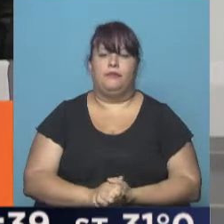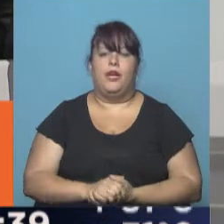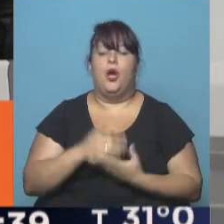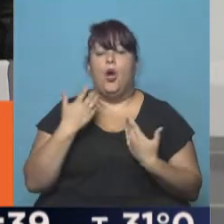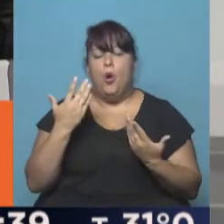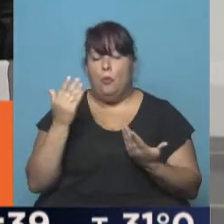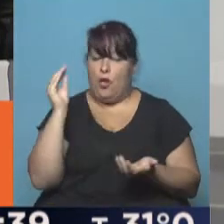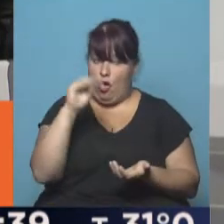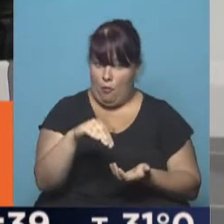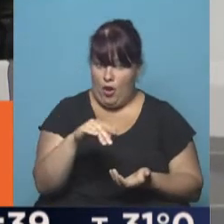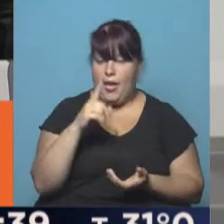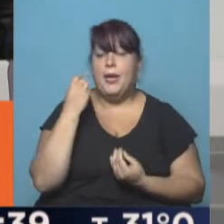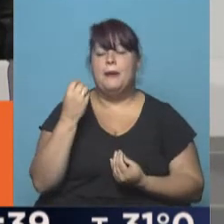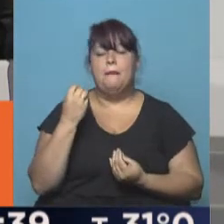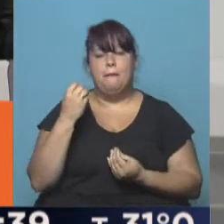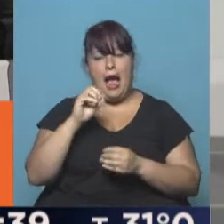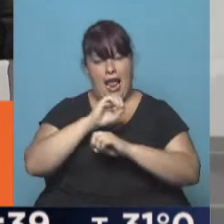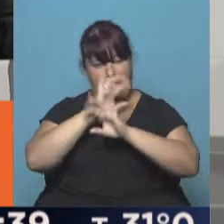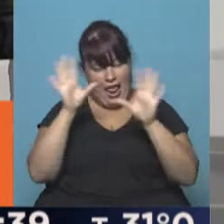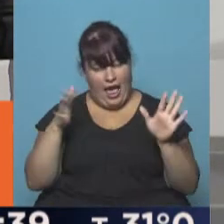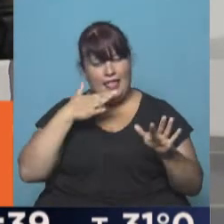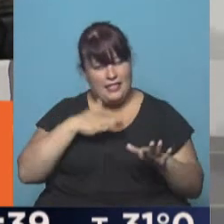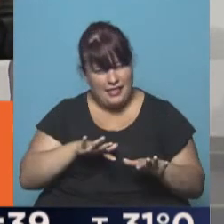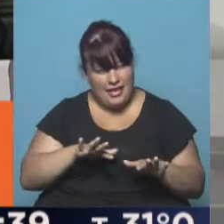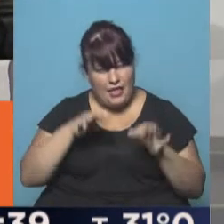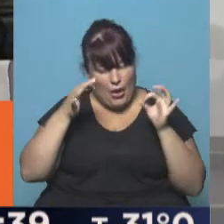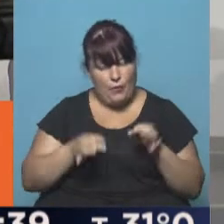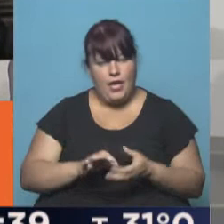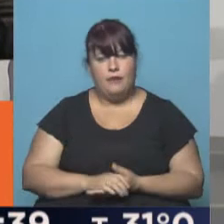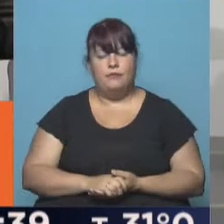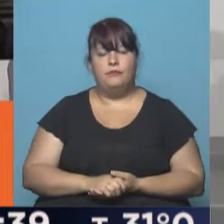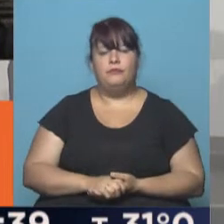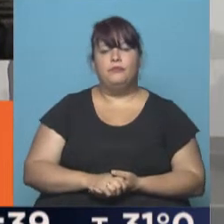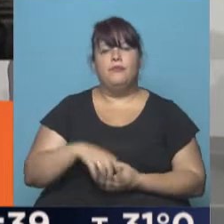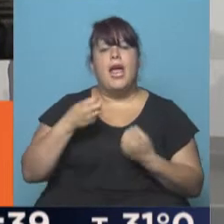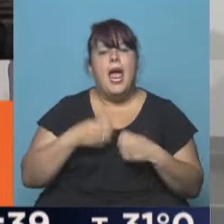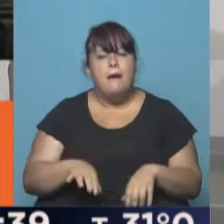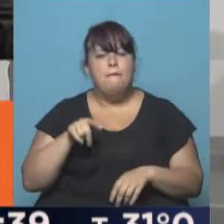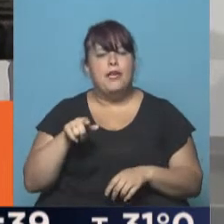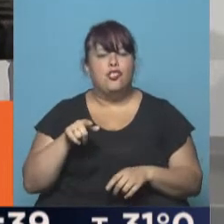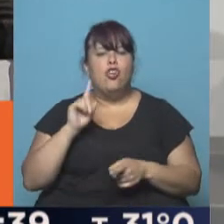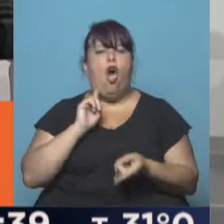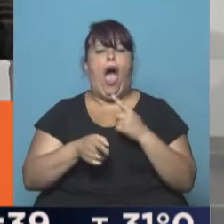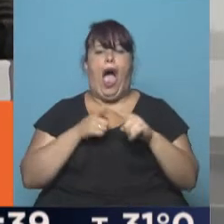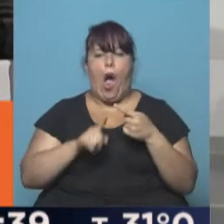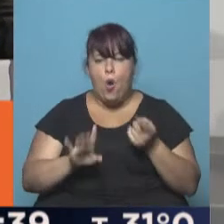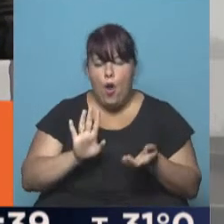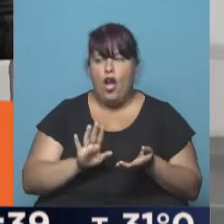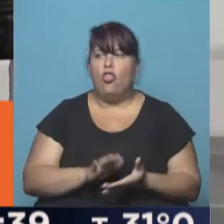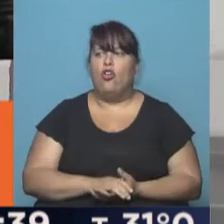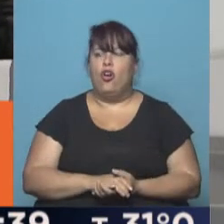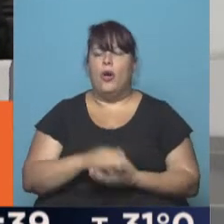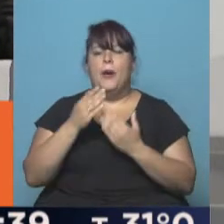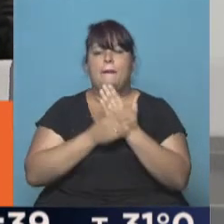puedo agregar para que tengamos una comprensión cabal, esto arrancó con un acuerdo con